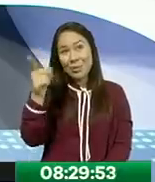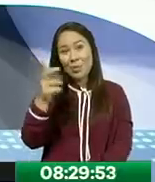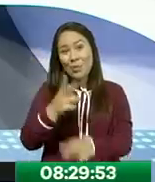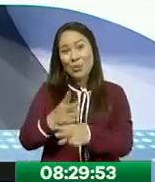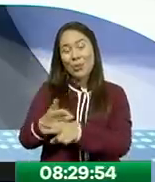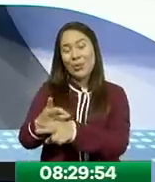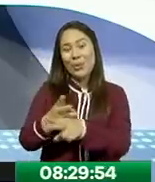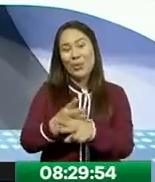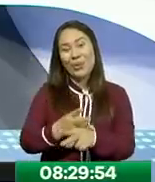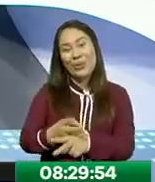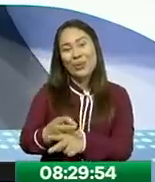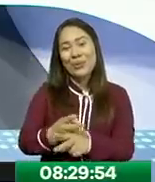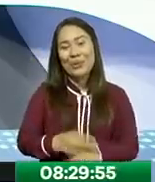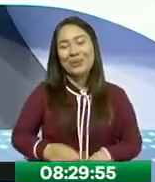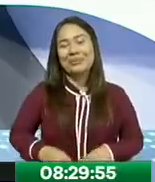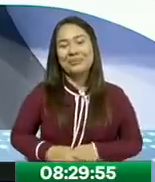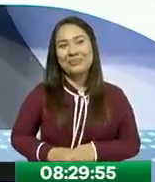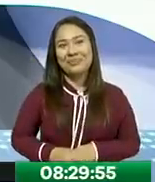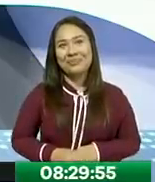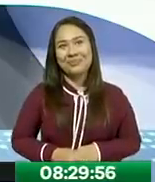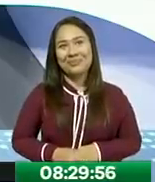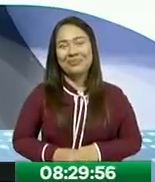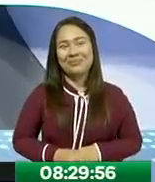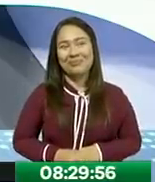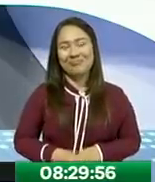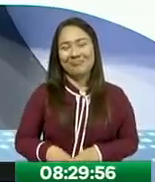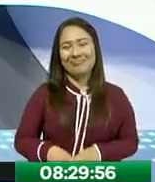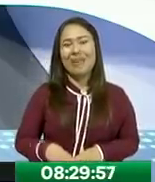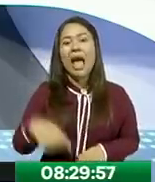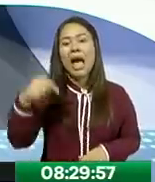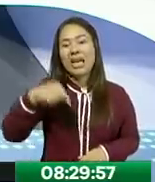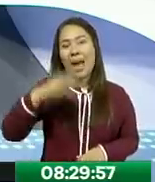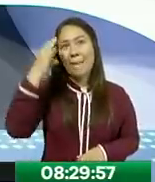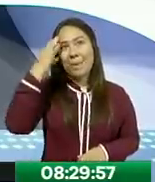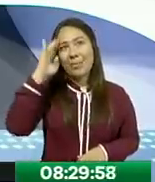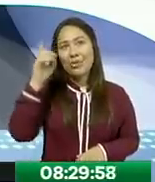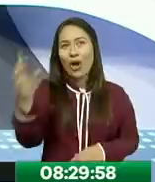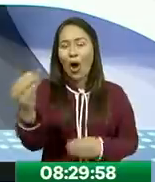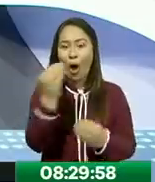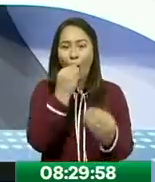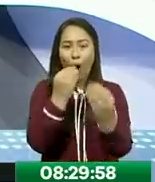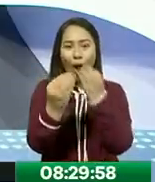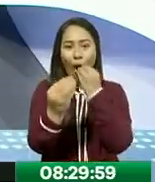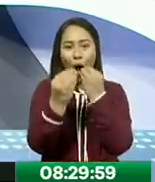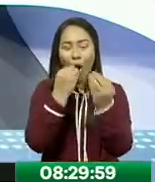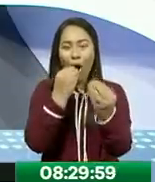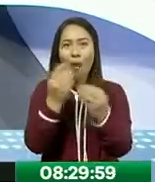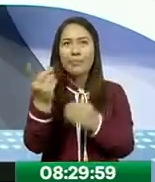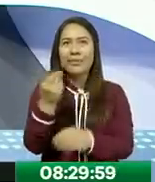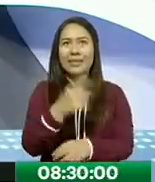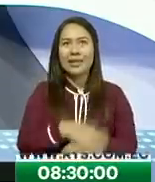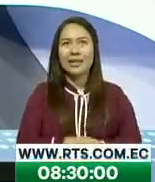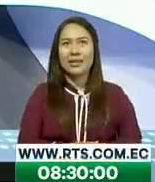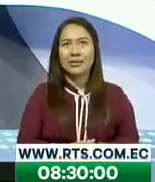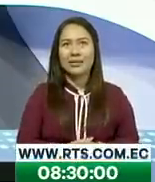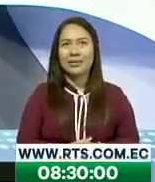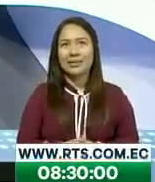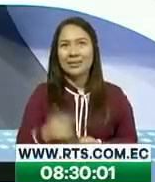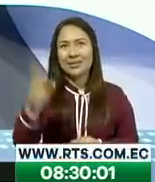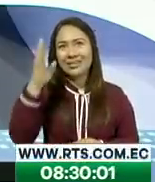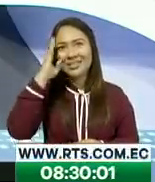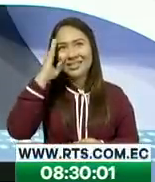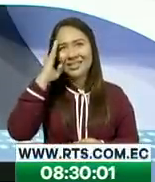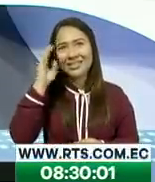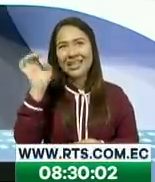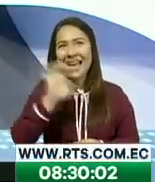Estamos perdidos. Parece de gallina. La preocupación acá por usted que está comiendo grasa es otra cosa. Usted sabe qué es, ¿no?